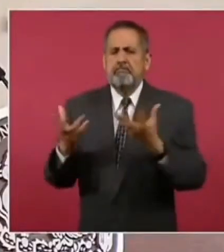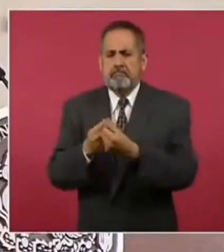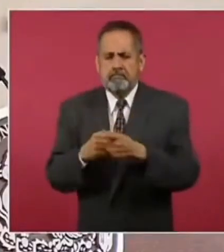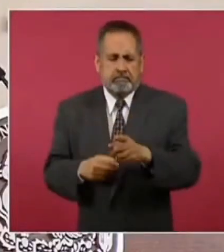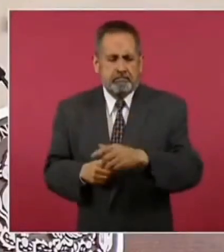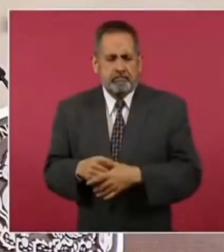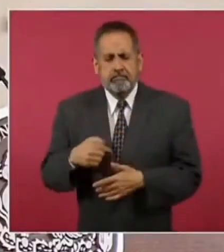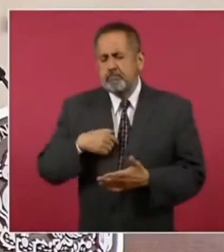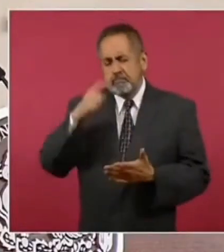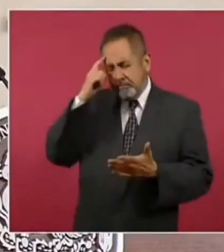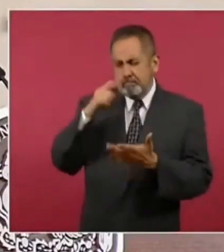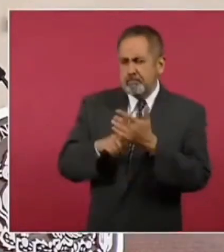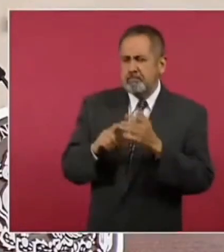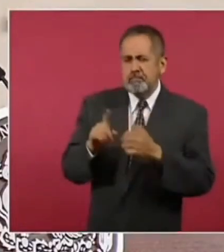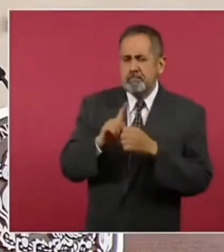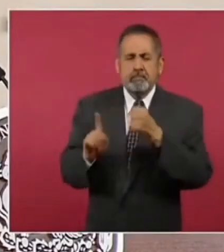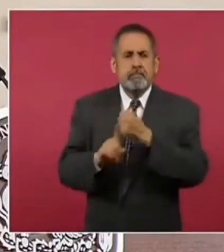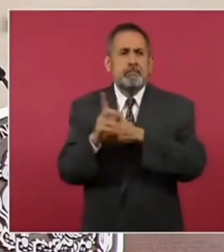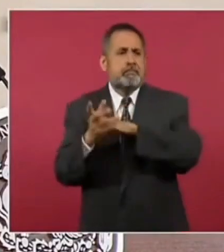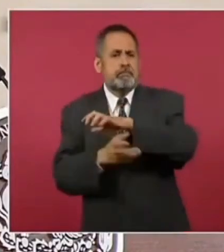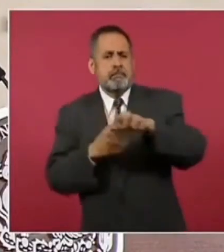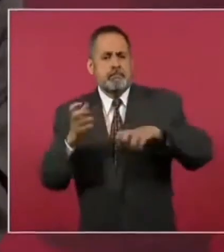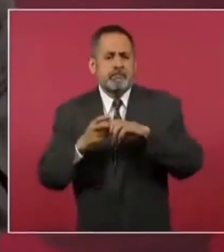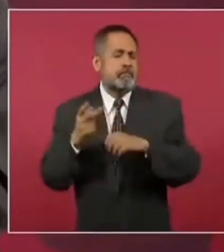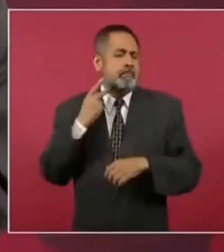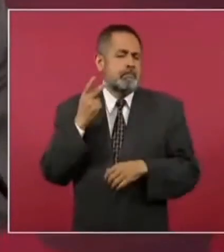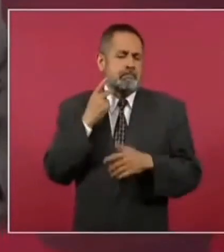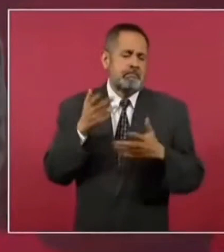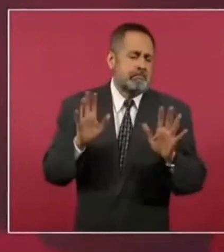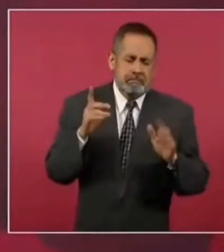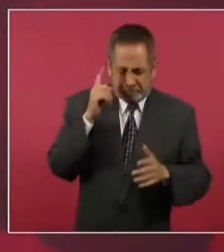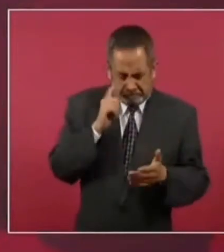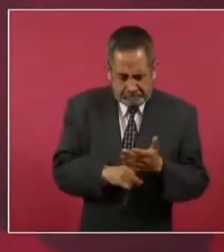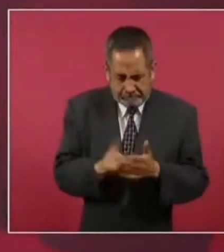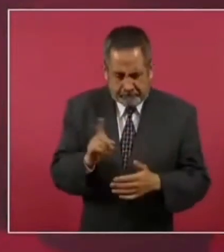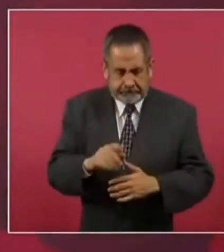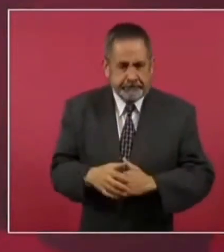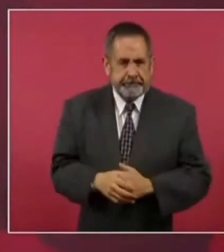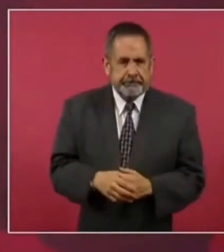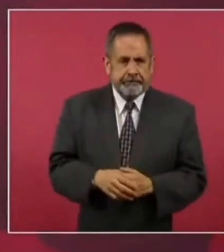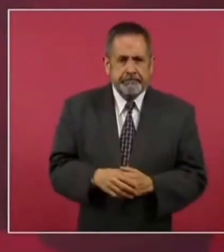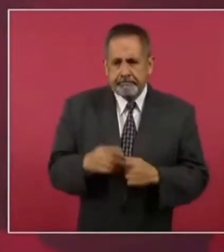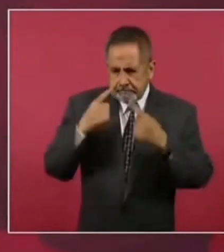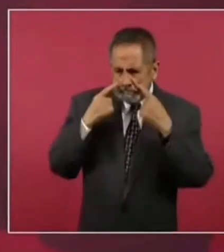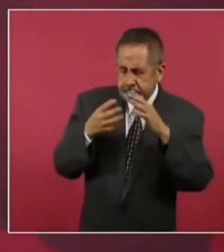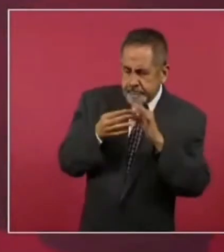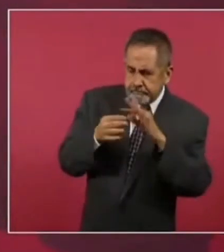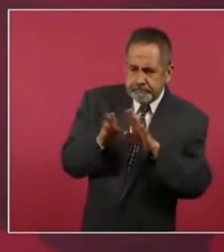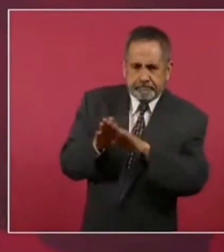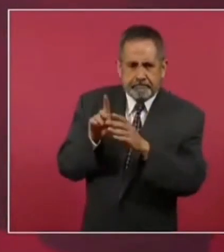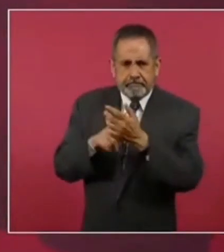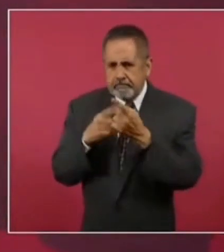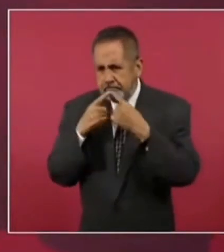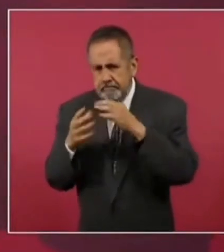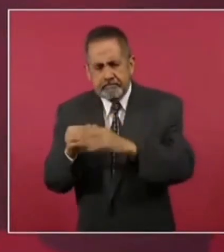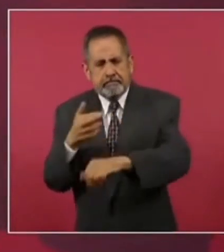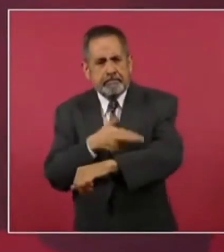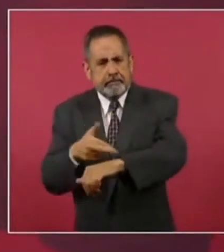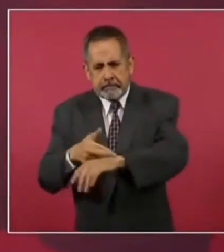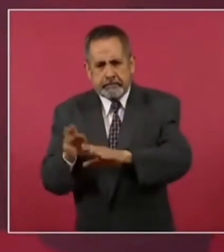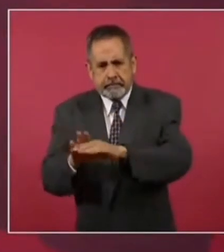haya este violencia política en el caso vamos a estar pendientes de